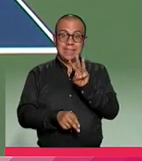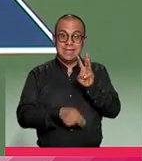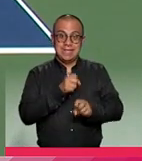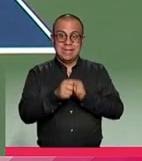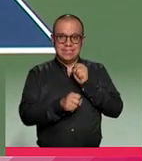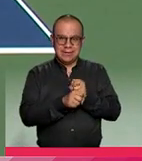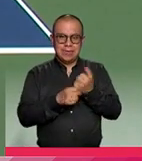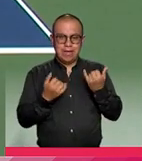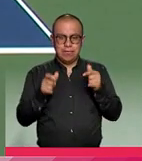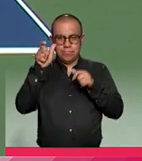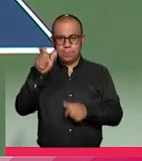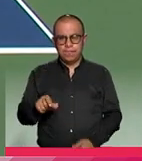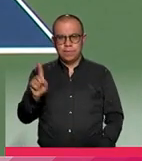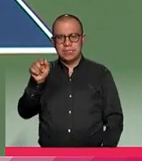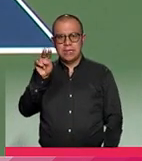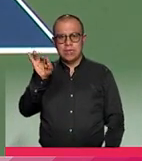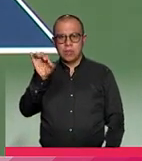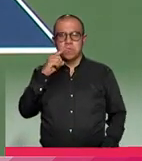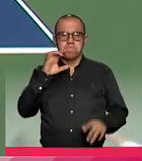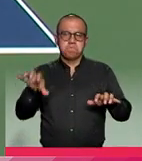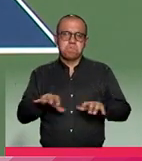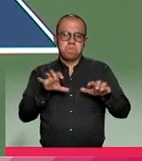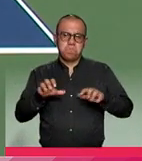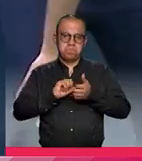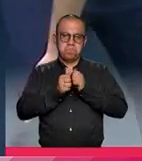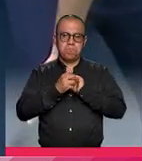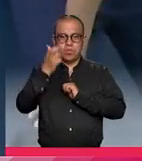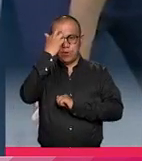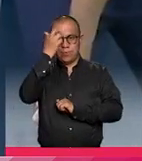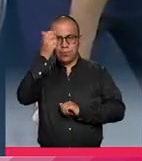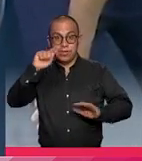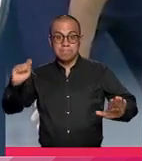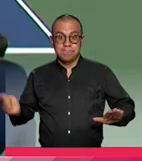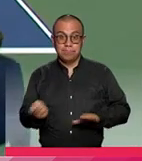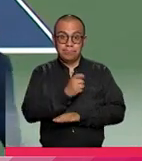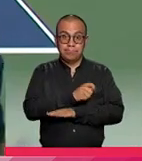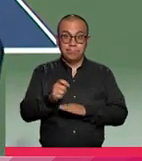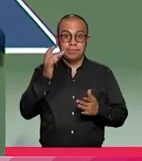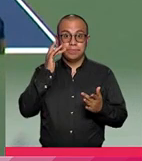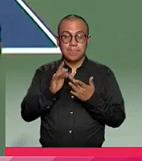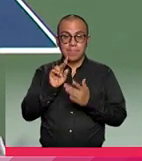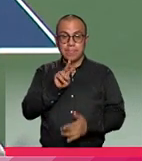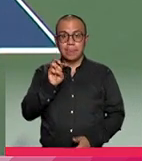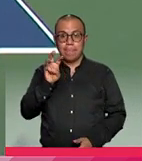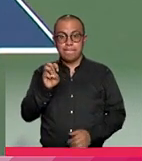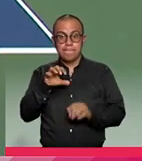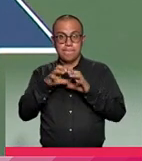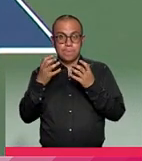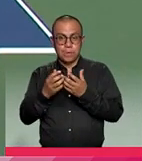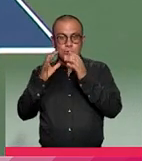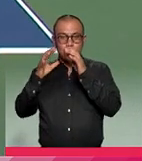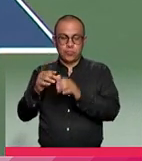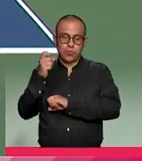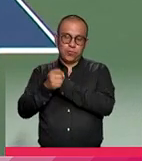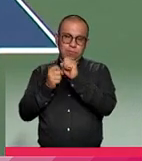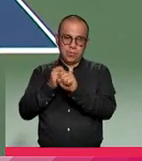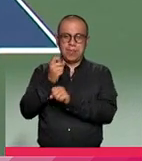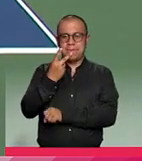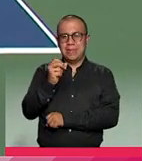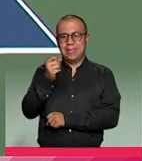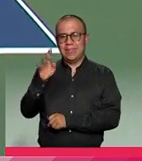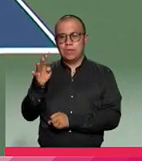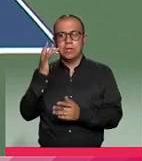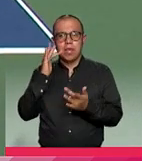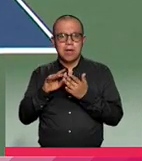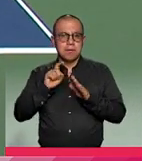33, Santiago Giraldo le dijo adiós a la actividad profesional como tenista. El risaraldense, 28 del mundo de la ATP en 2014, deja